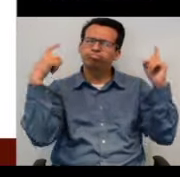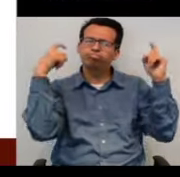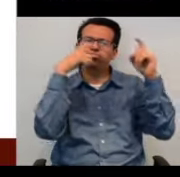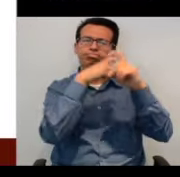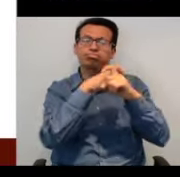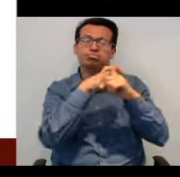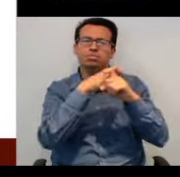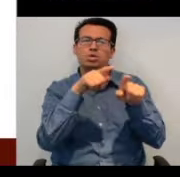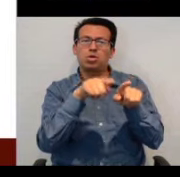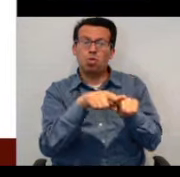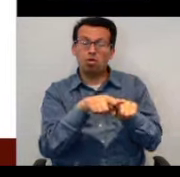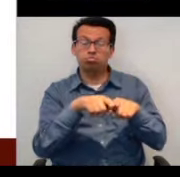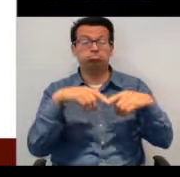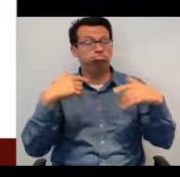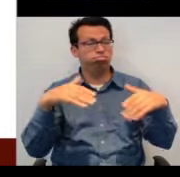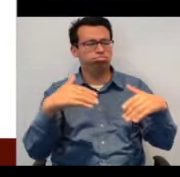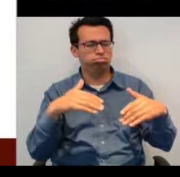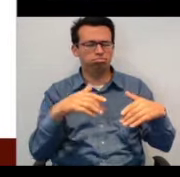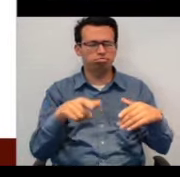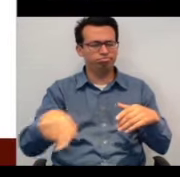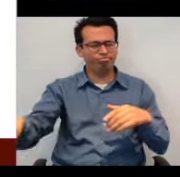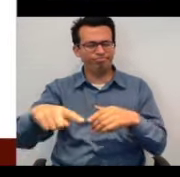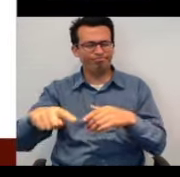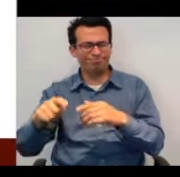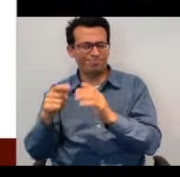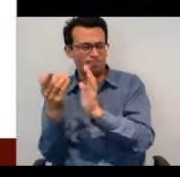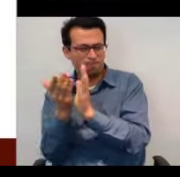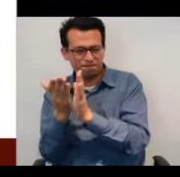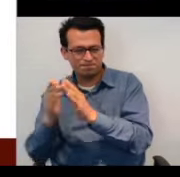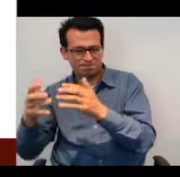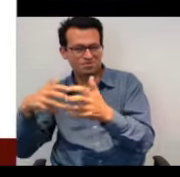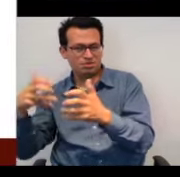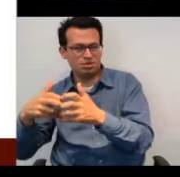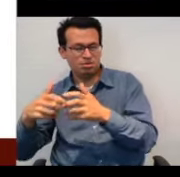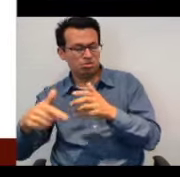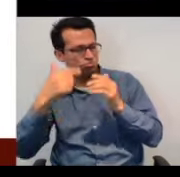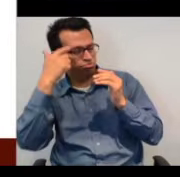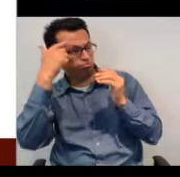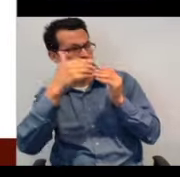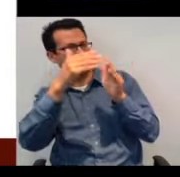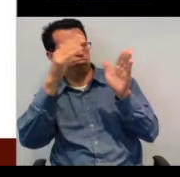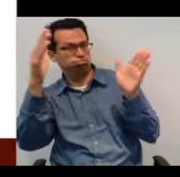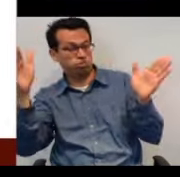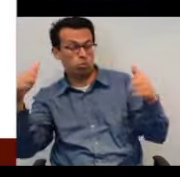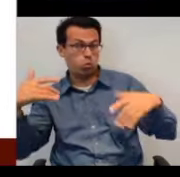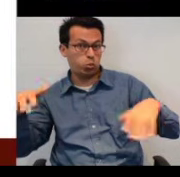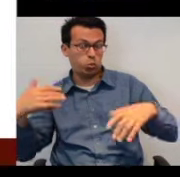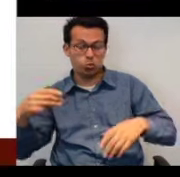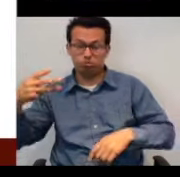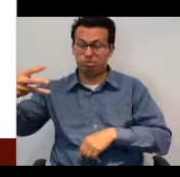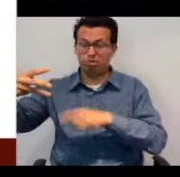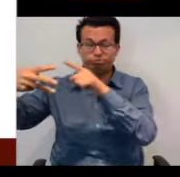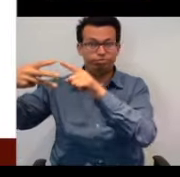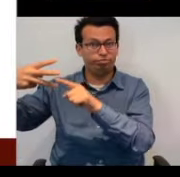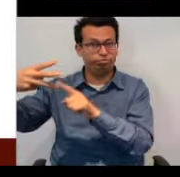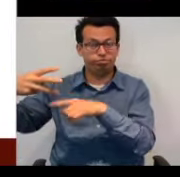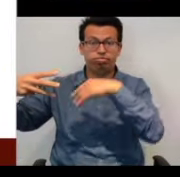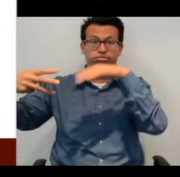abre un panorama prometedor para el sistema educativo, al menos en tres aspectos que son fundamentales y que definen la educación